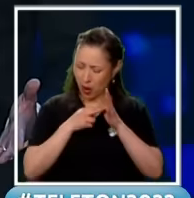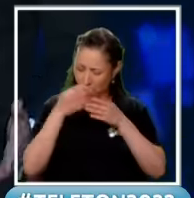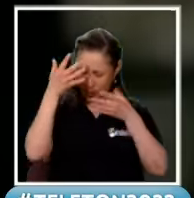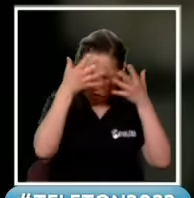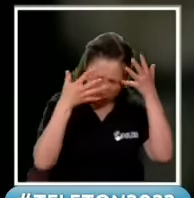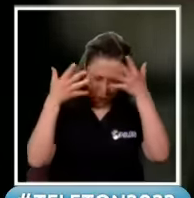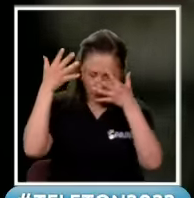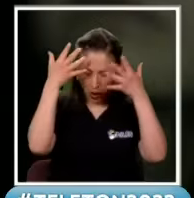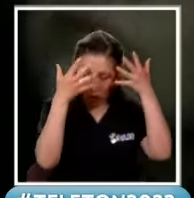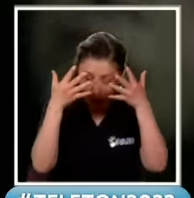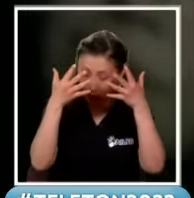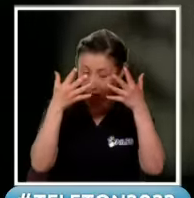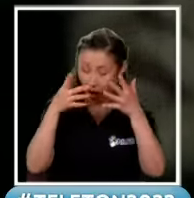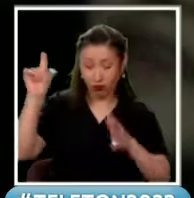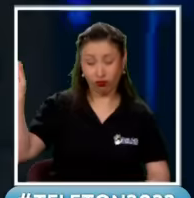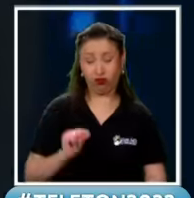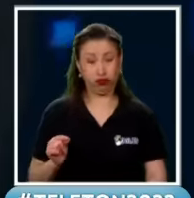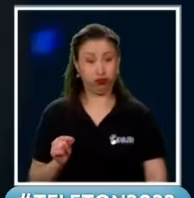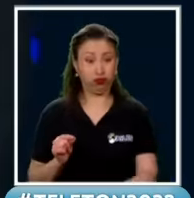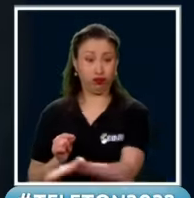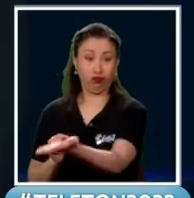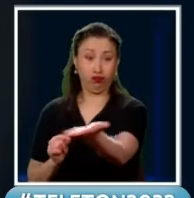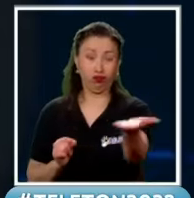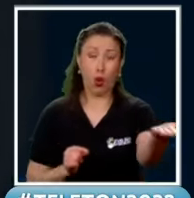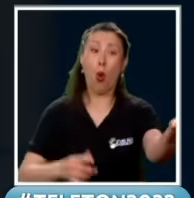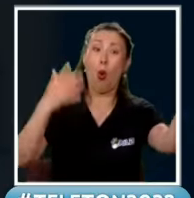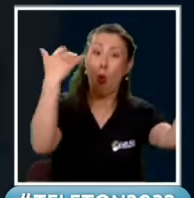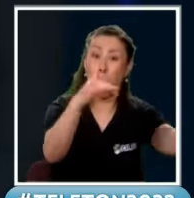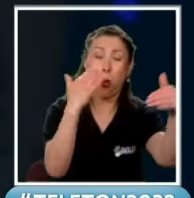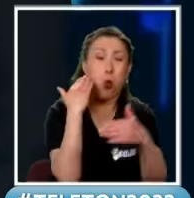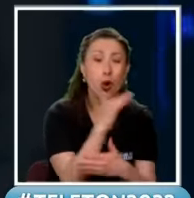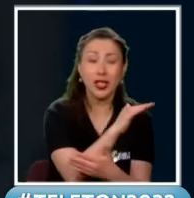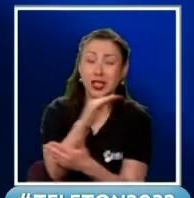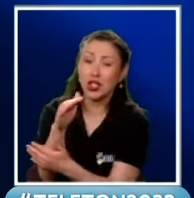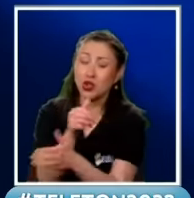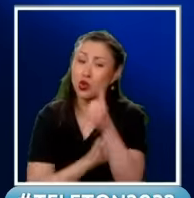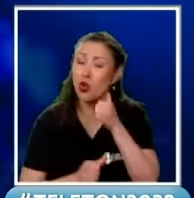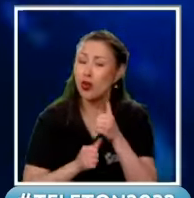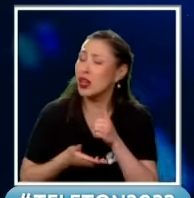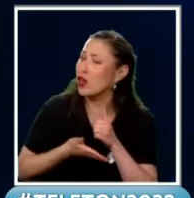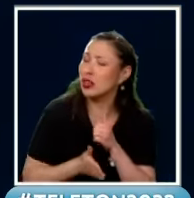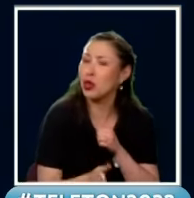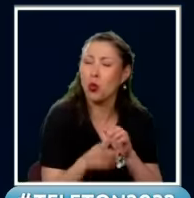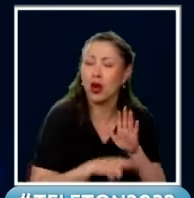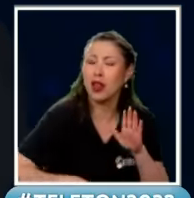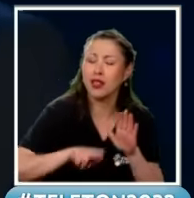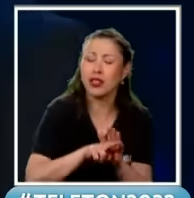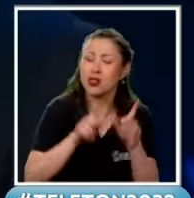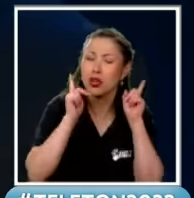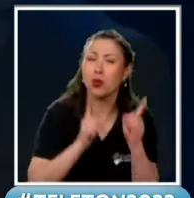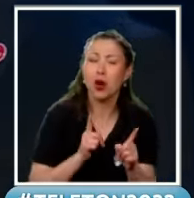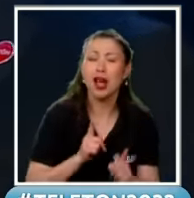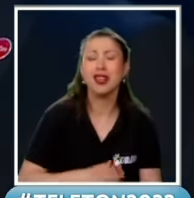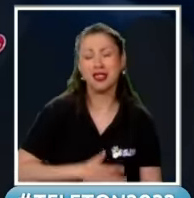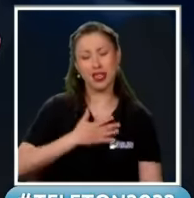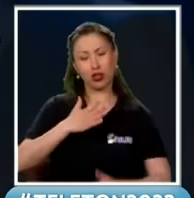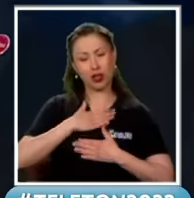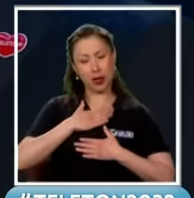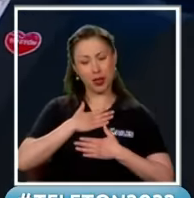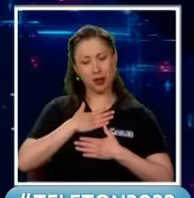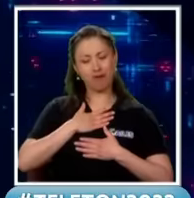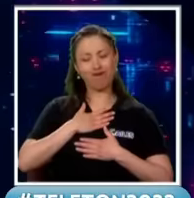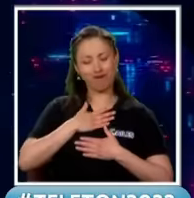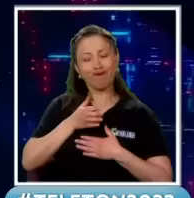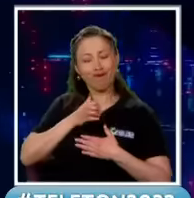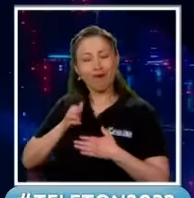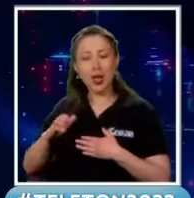son nada comparado a lo que sufren los niños y lo que tienen que seguir adelante. Siento que me hace empatizar,